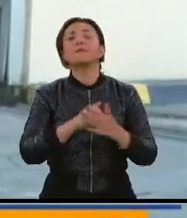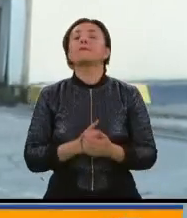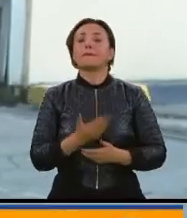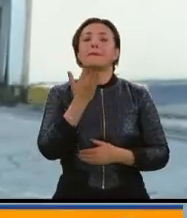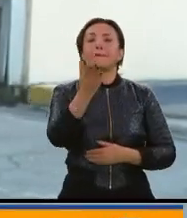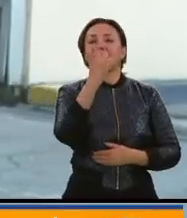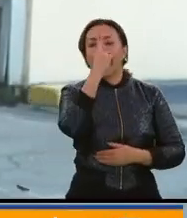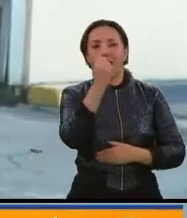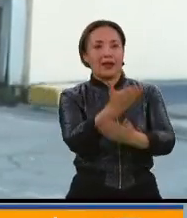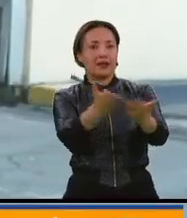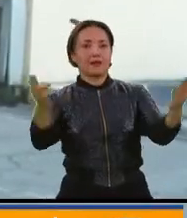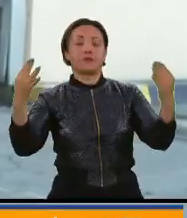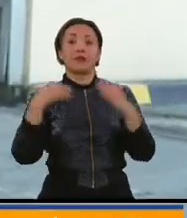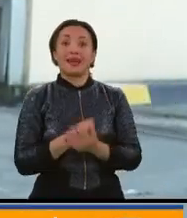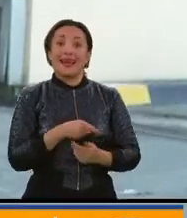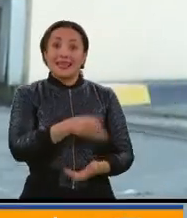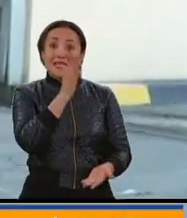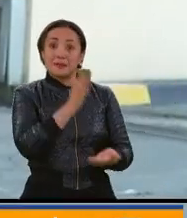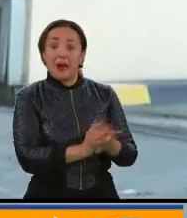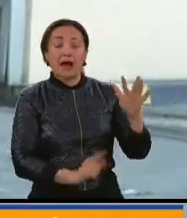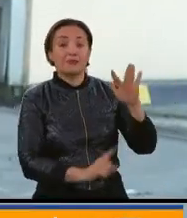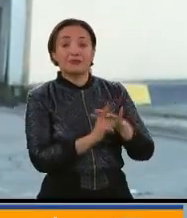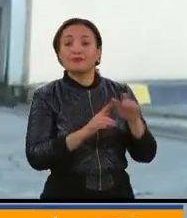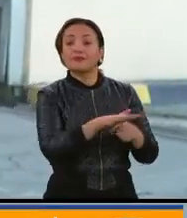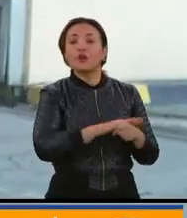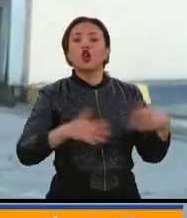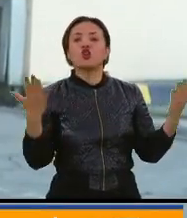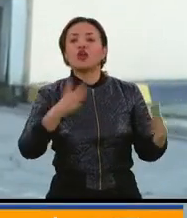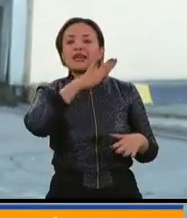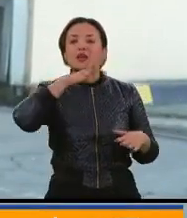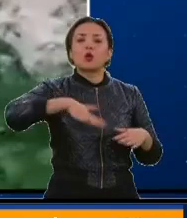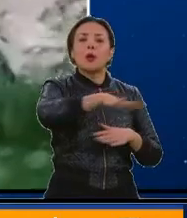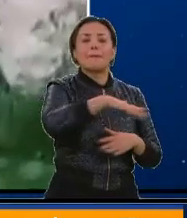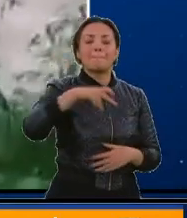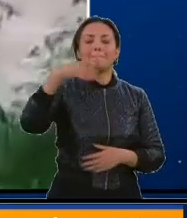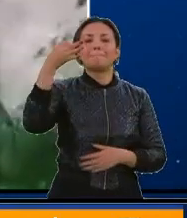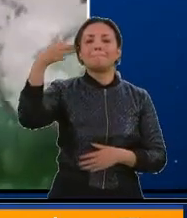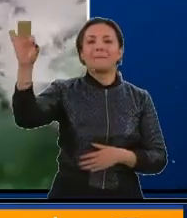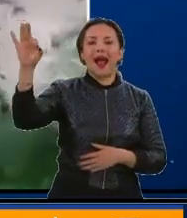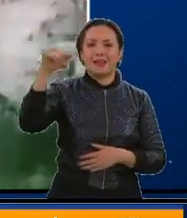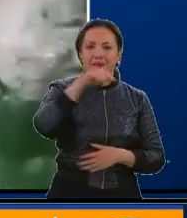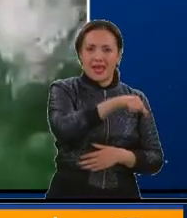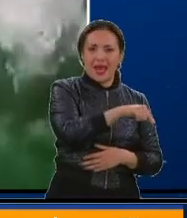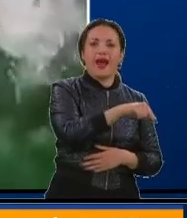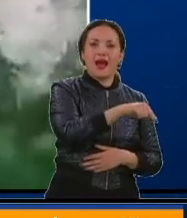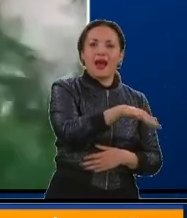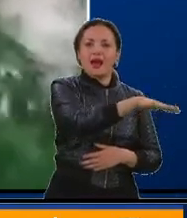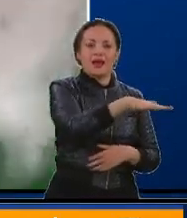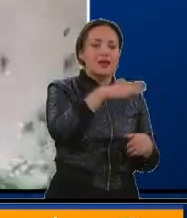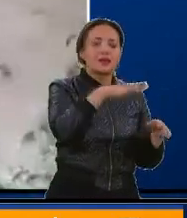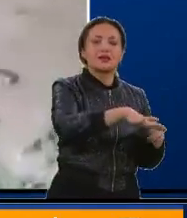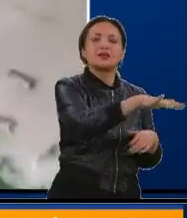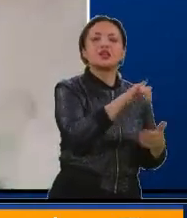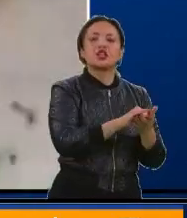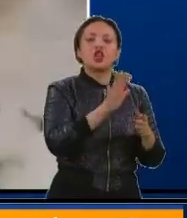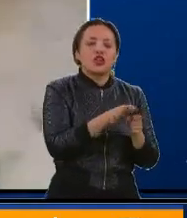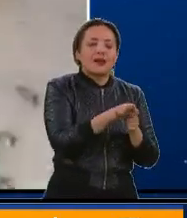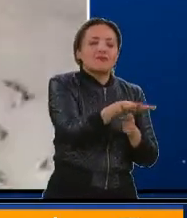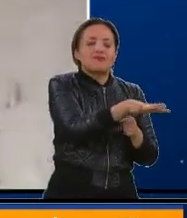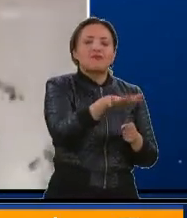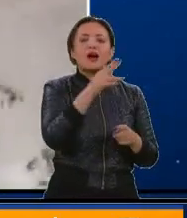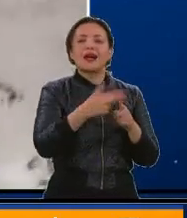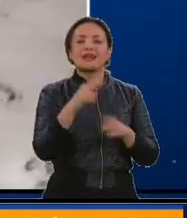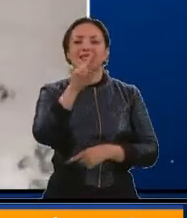Alejandra, televidentes, pues esta emergencia se presentó en zona rural de Palmira, el corregimiento La Zapata. Aquí una de